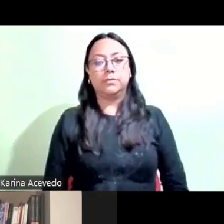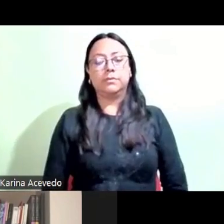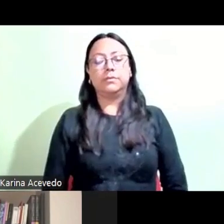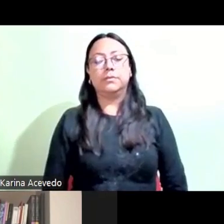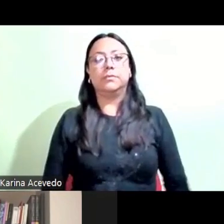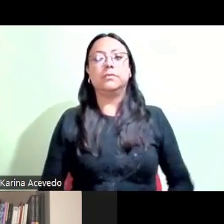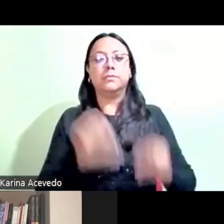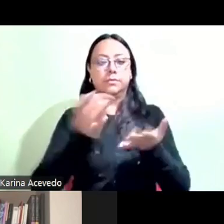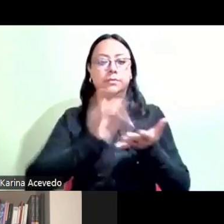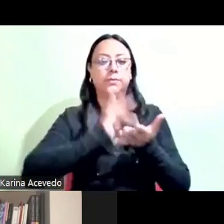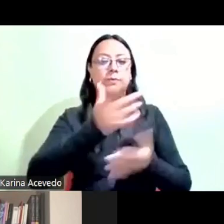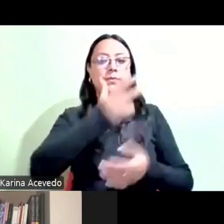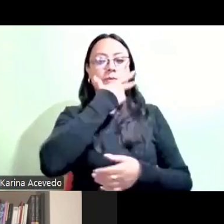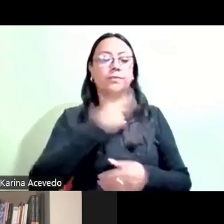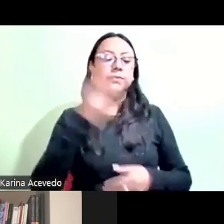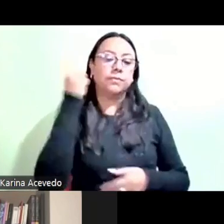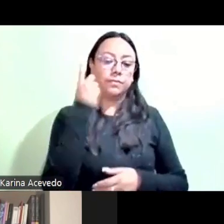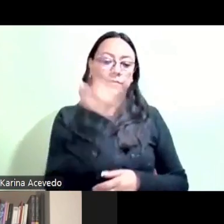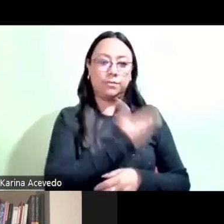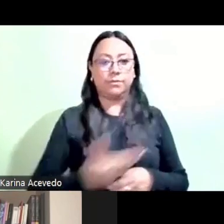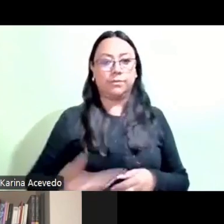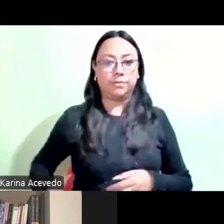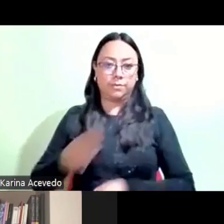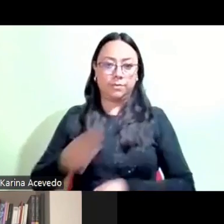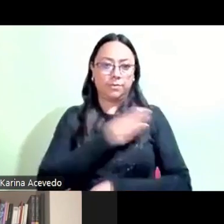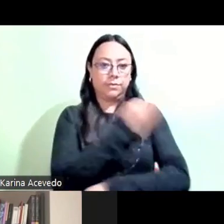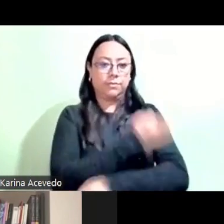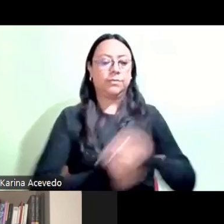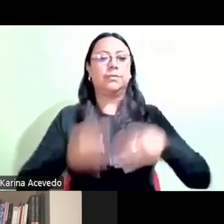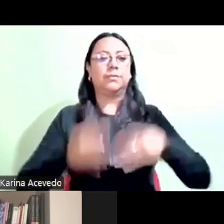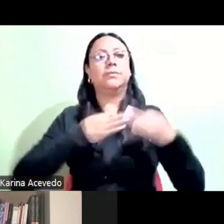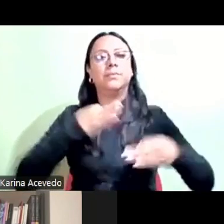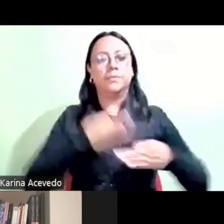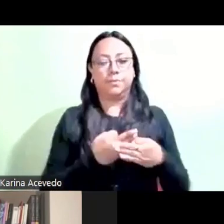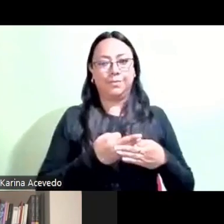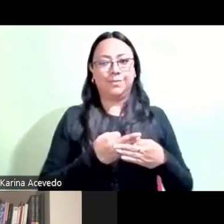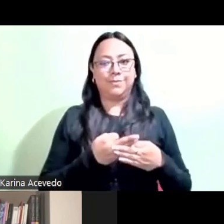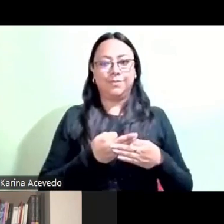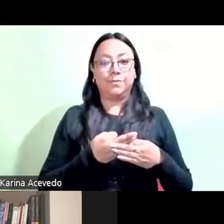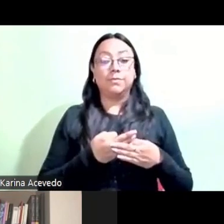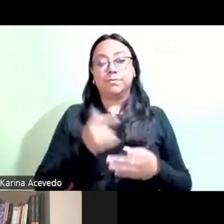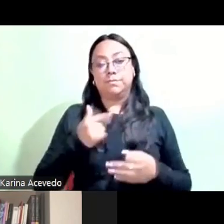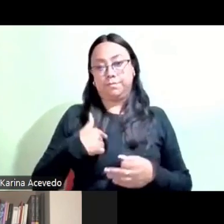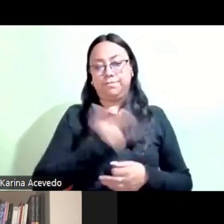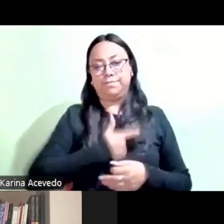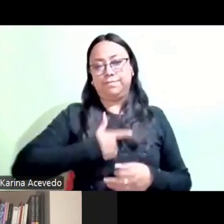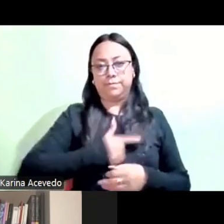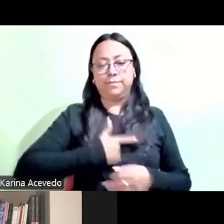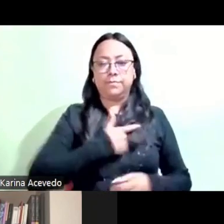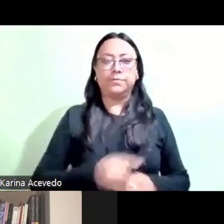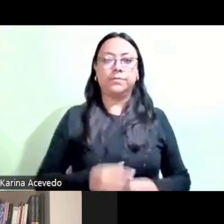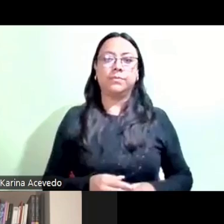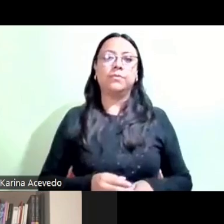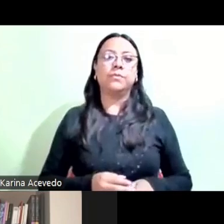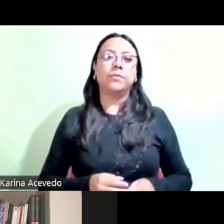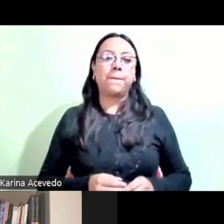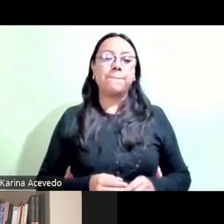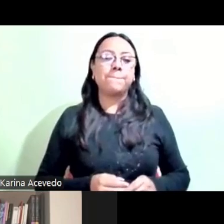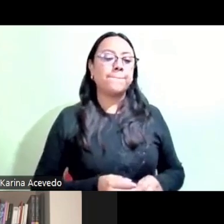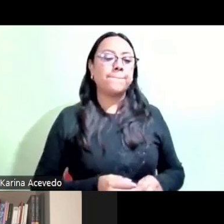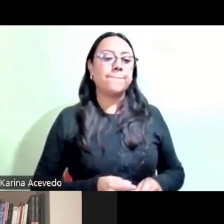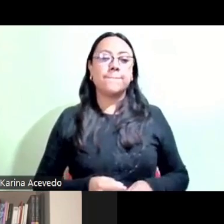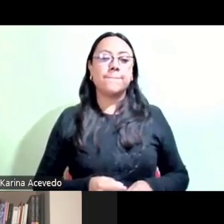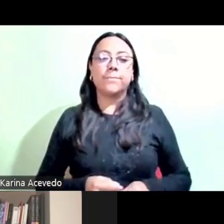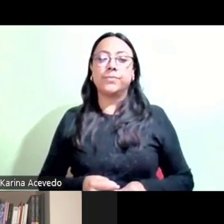Muchas gracias, diputado presidente. Buenas tardes a todos y a todas. Como siempre, un gusto. Yo quisiera referirme particularmente